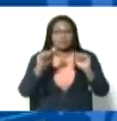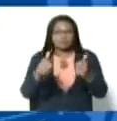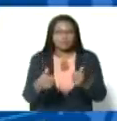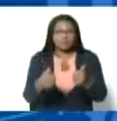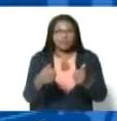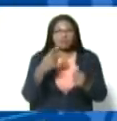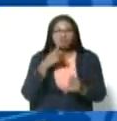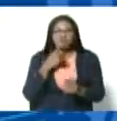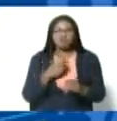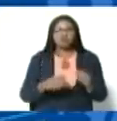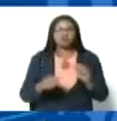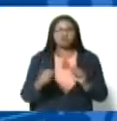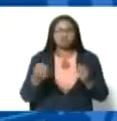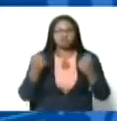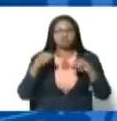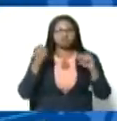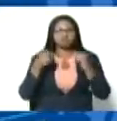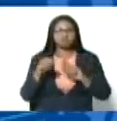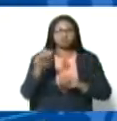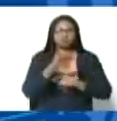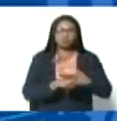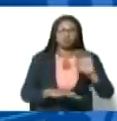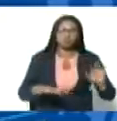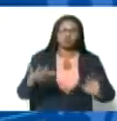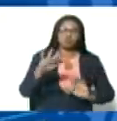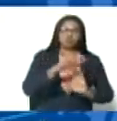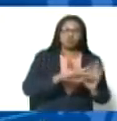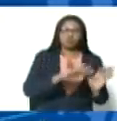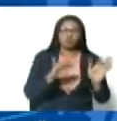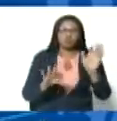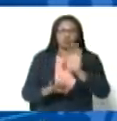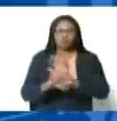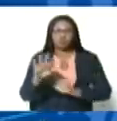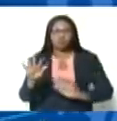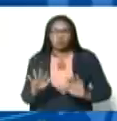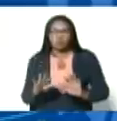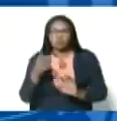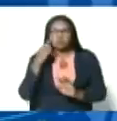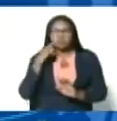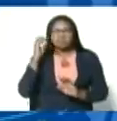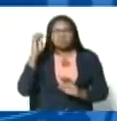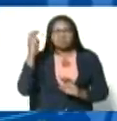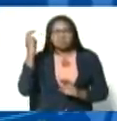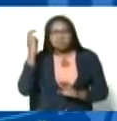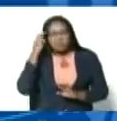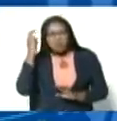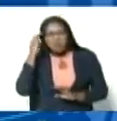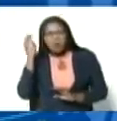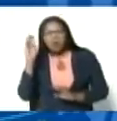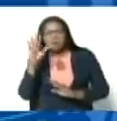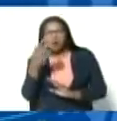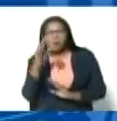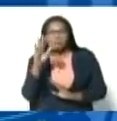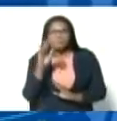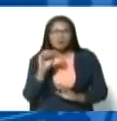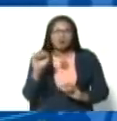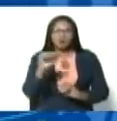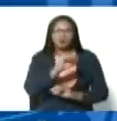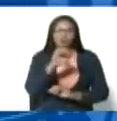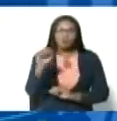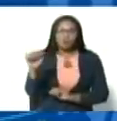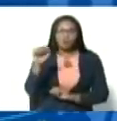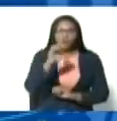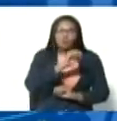en la pista. Todavía me queda un poquito de memoria. Hice ejercicios, manejé en la